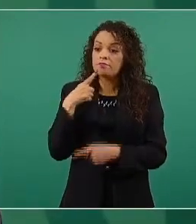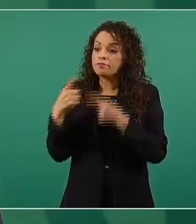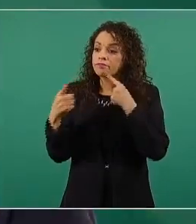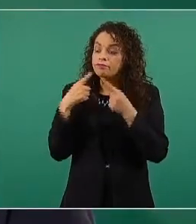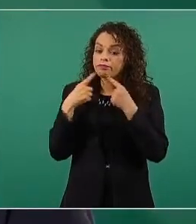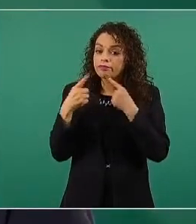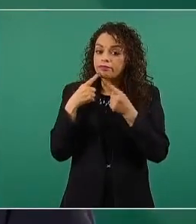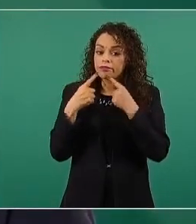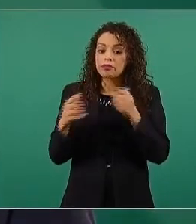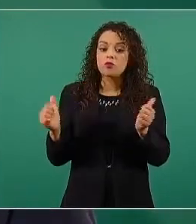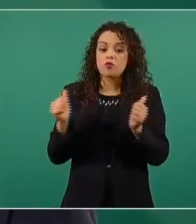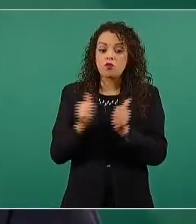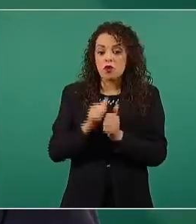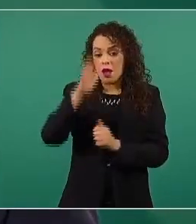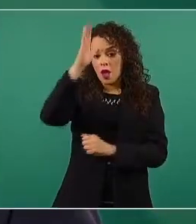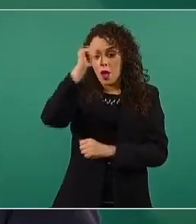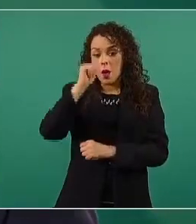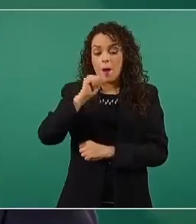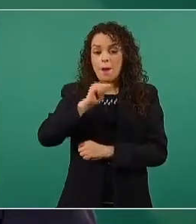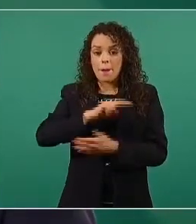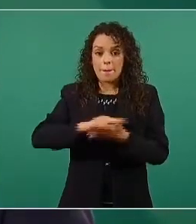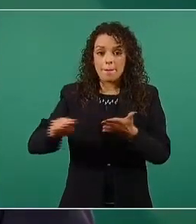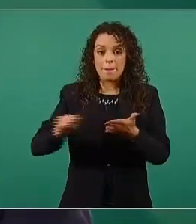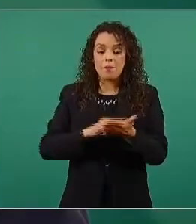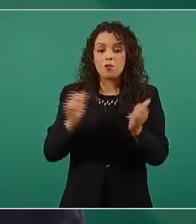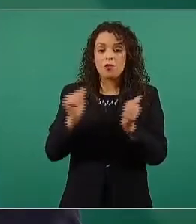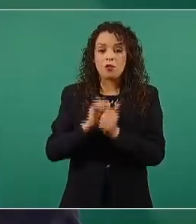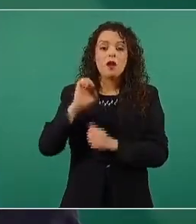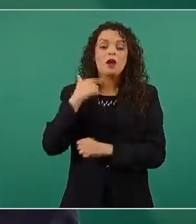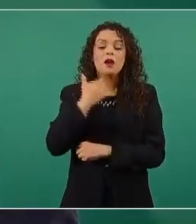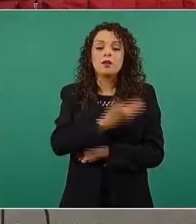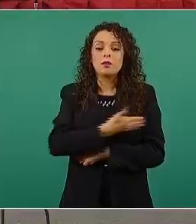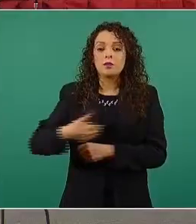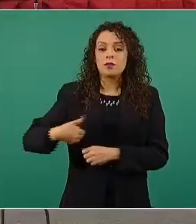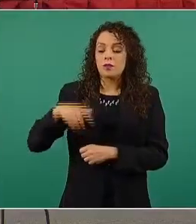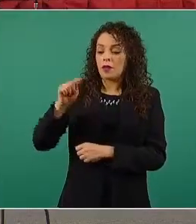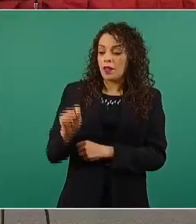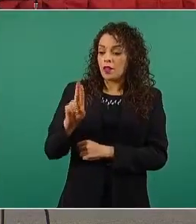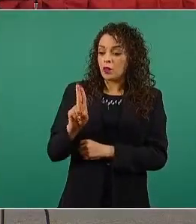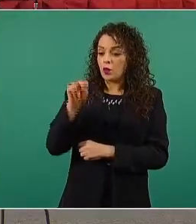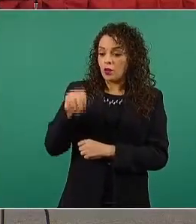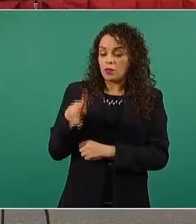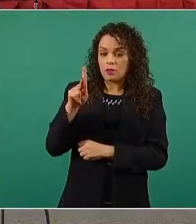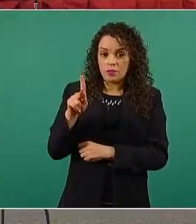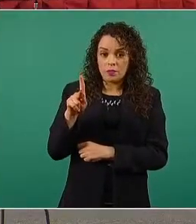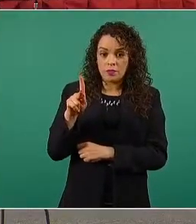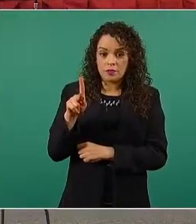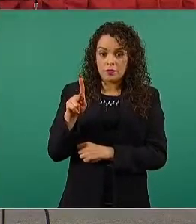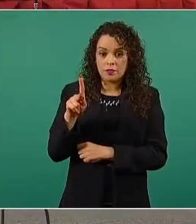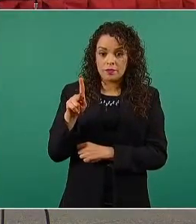Trump la firma del nuevo tratado, algún día